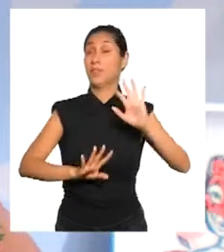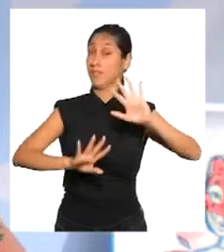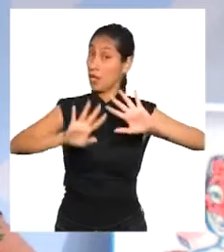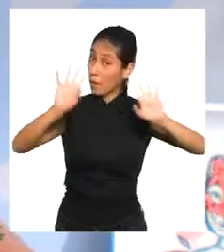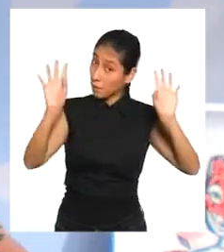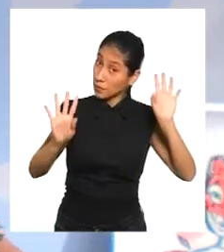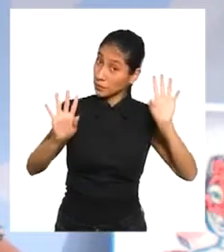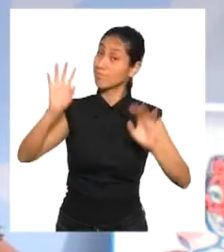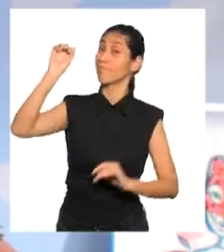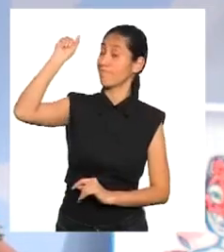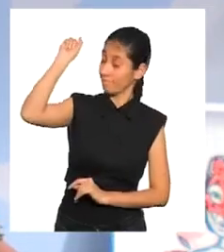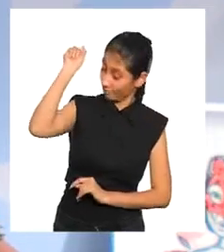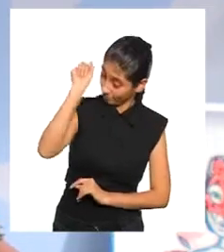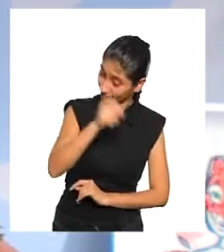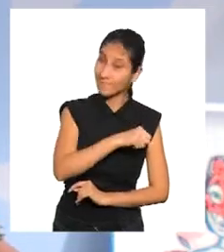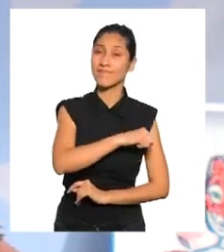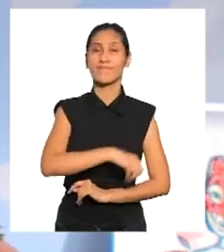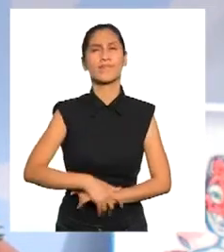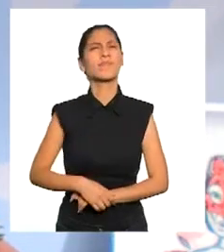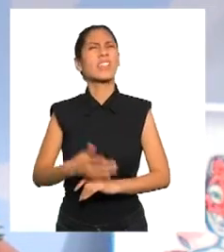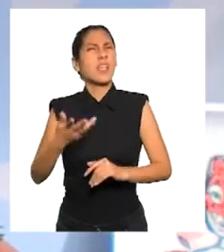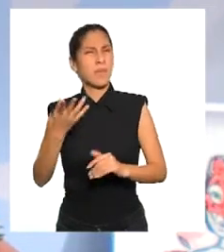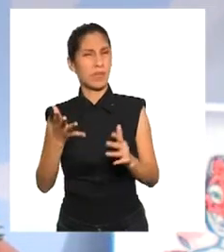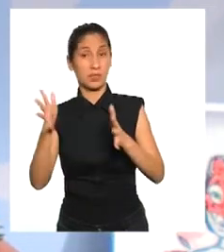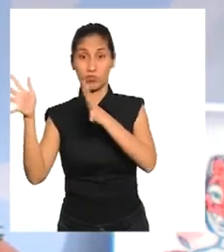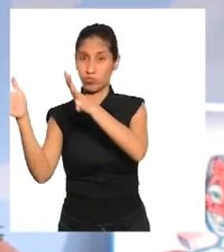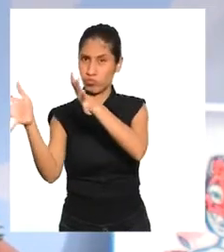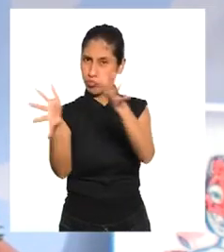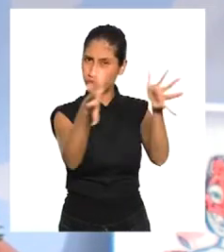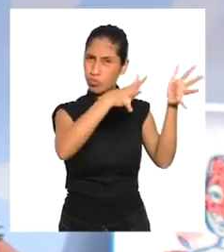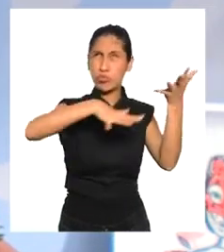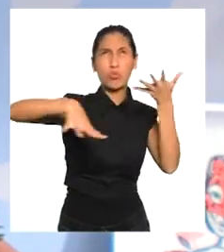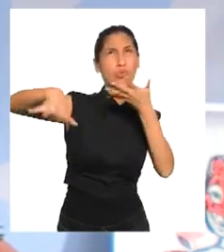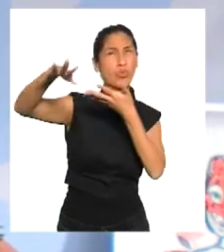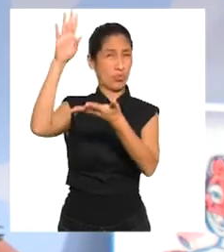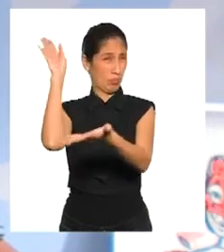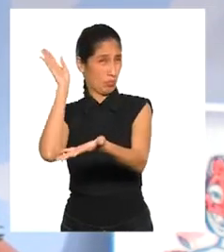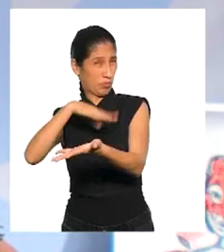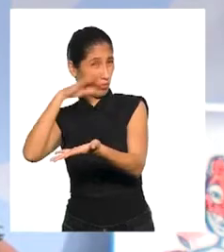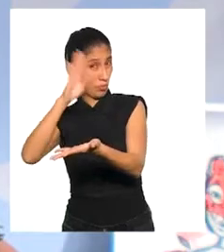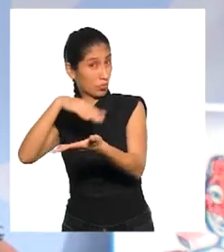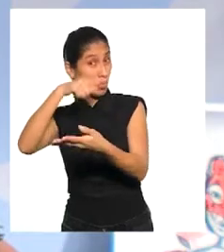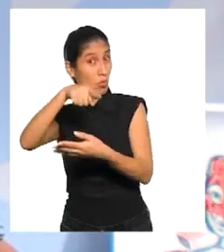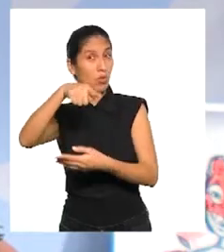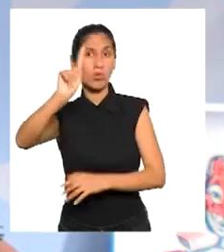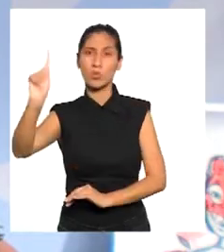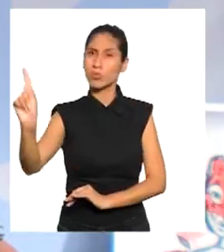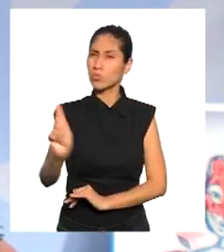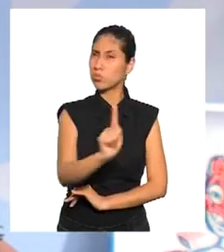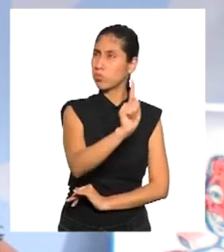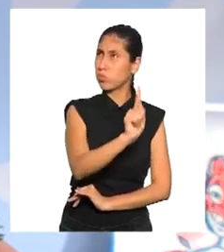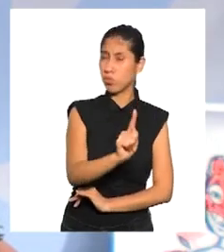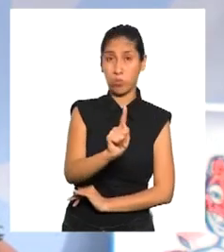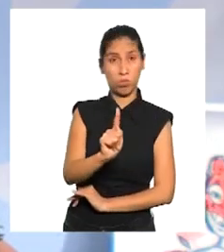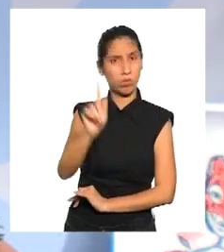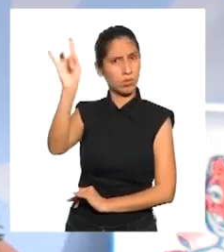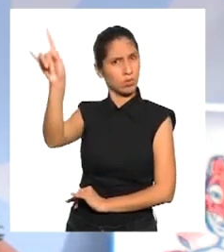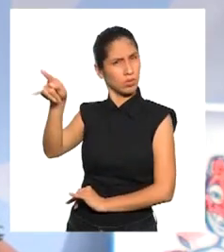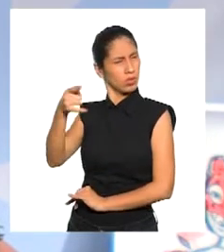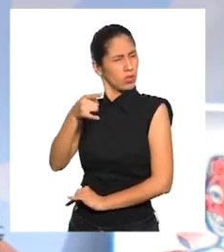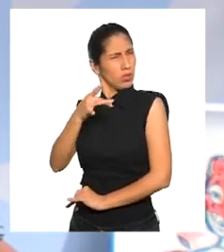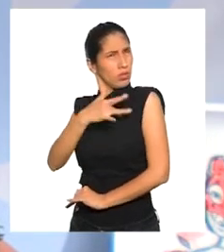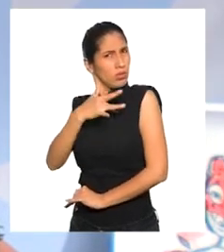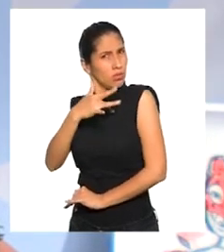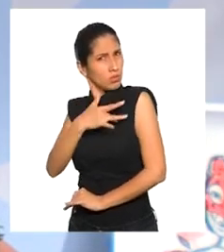creer, sí. La contaminación ambiental puede influir en el estado de las emociones.